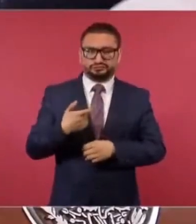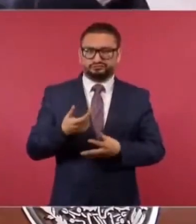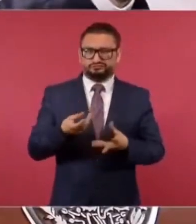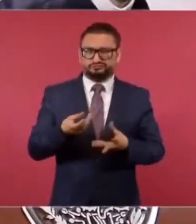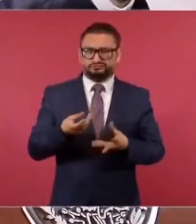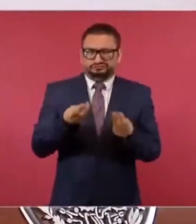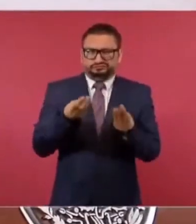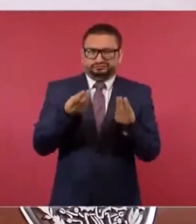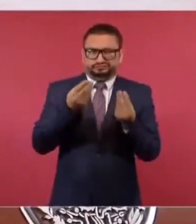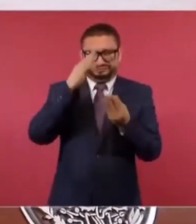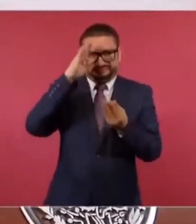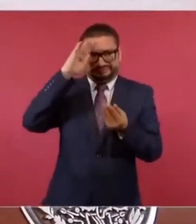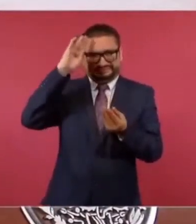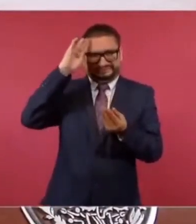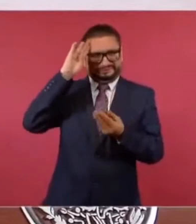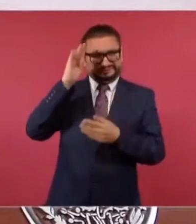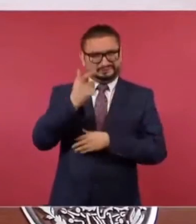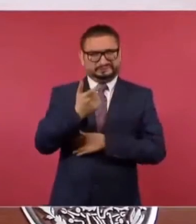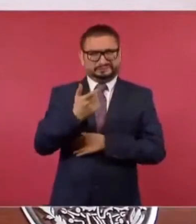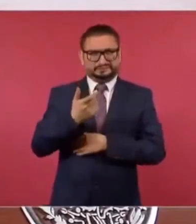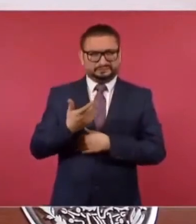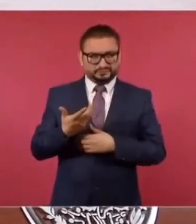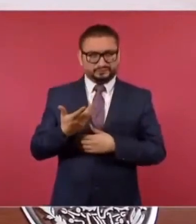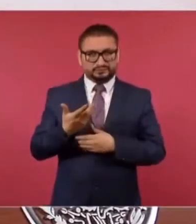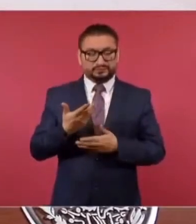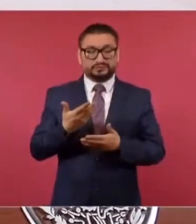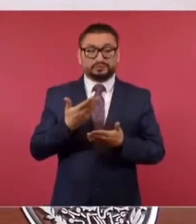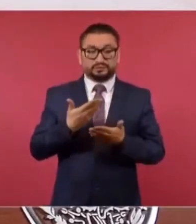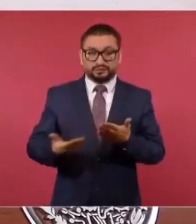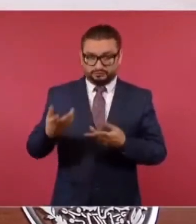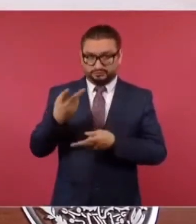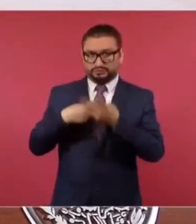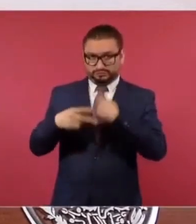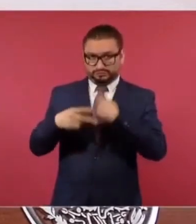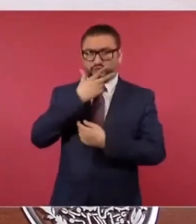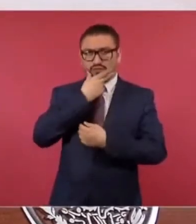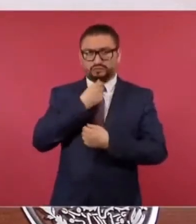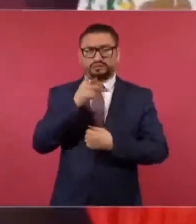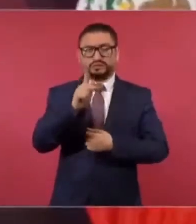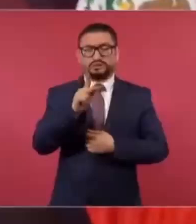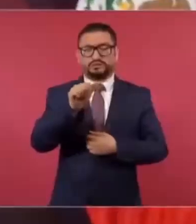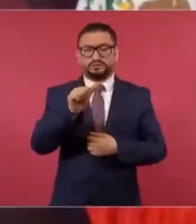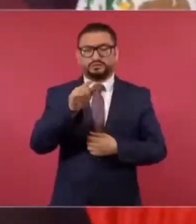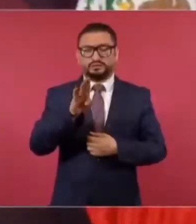tanto dinero. Ahora que venga Pablo Gómez,